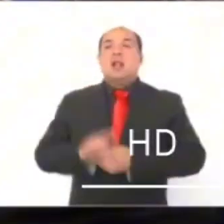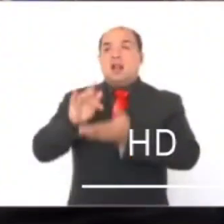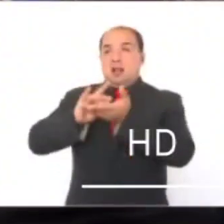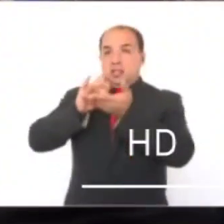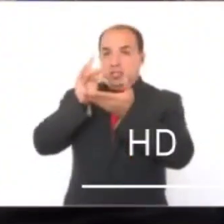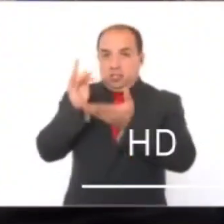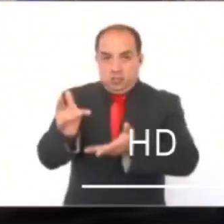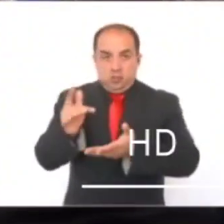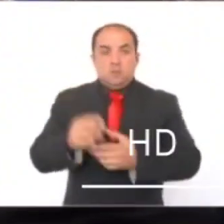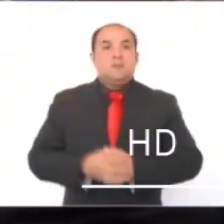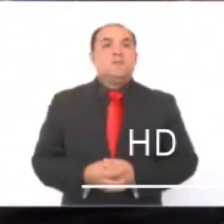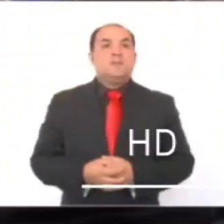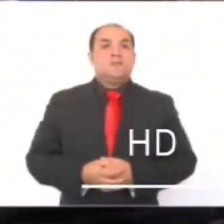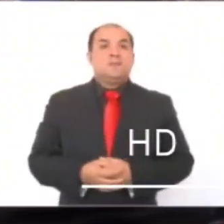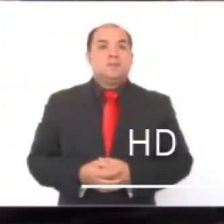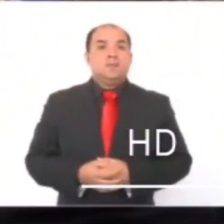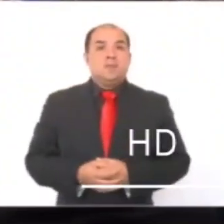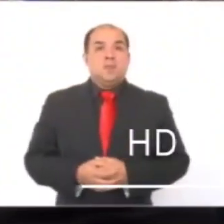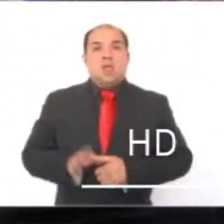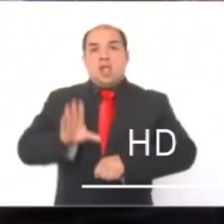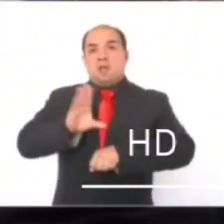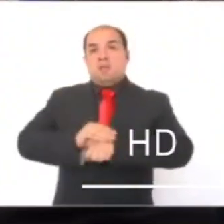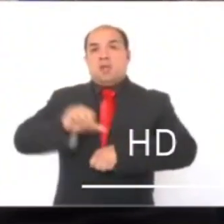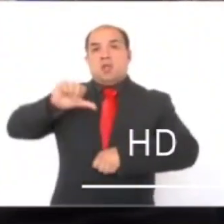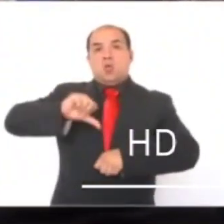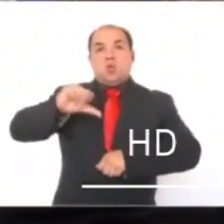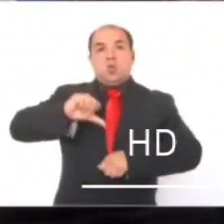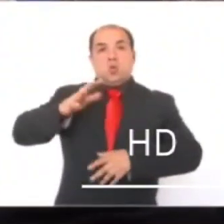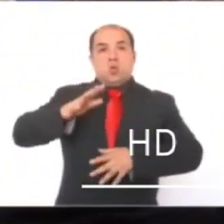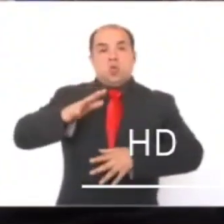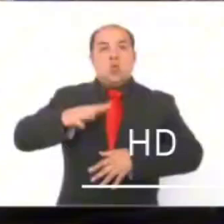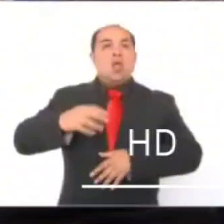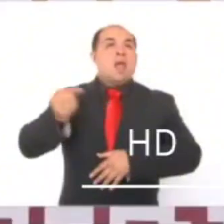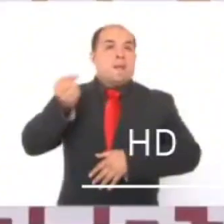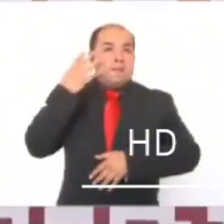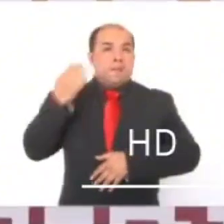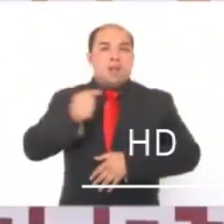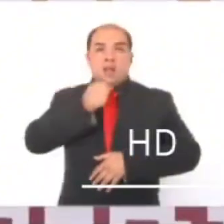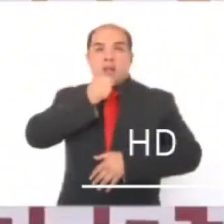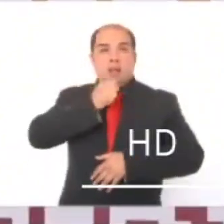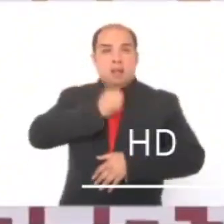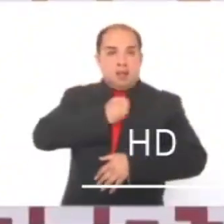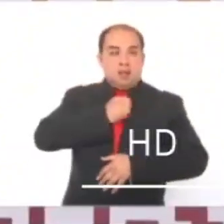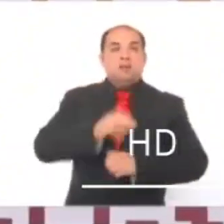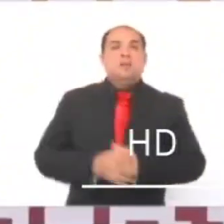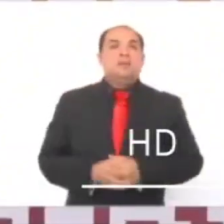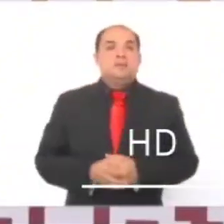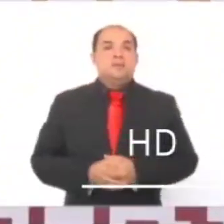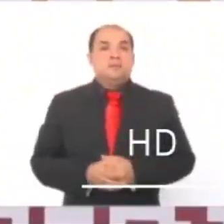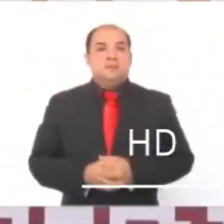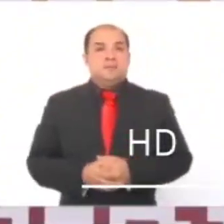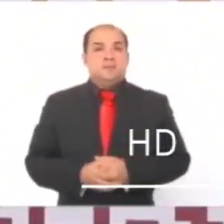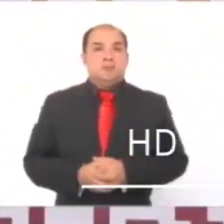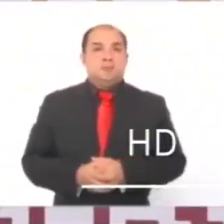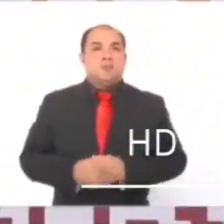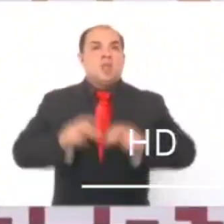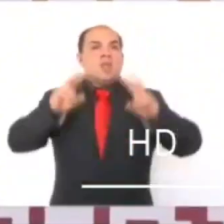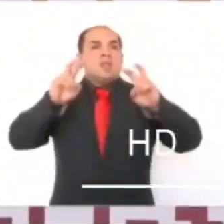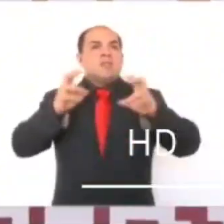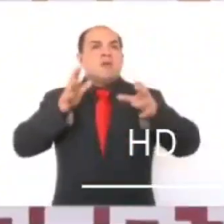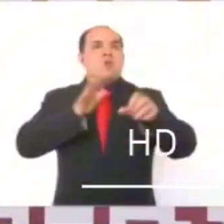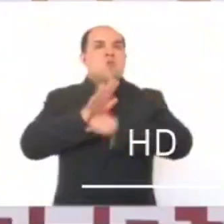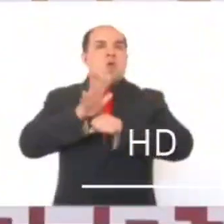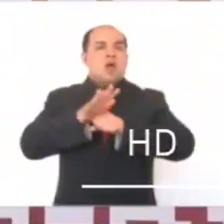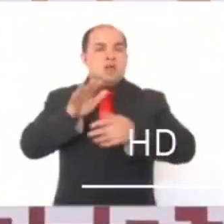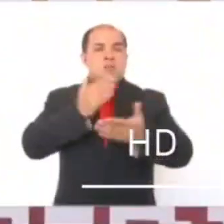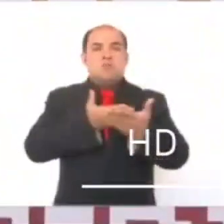agradecerle que nos permita hacer uso de la voz en este evento, en donde hablamos de la